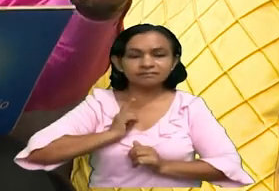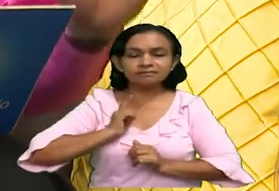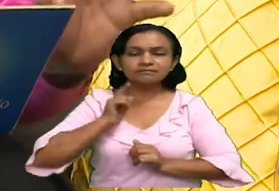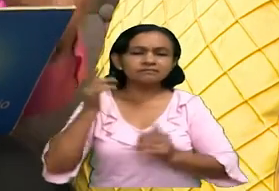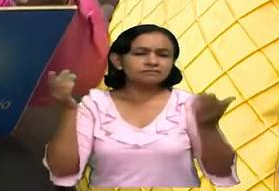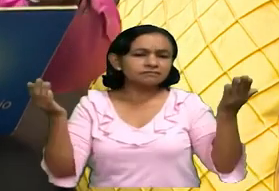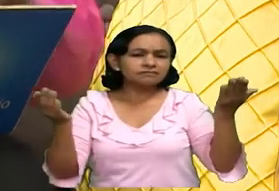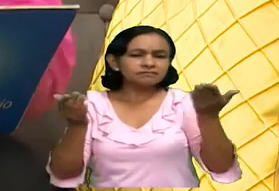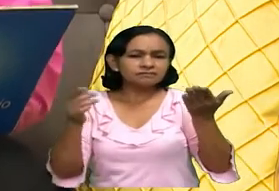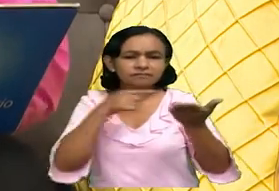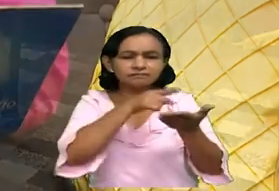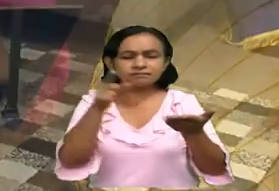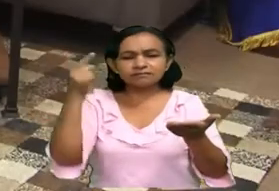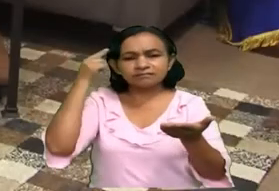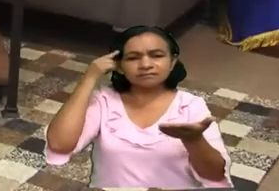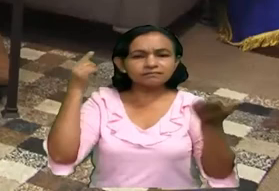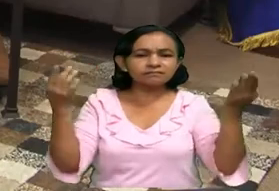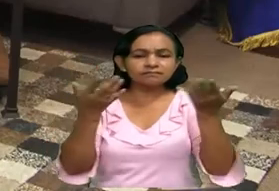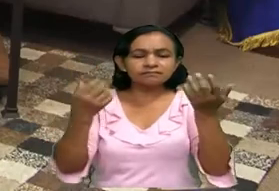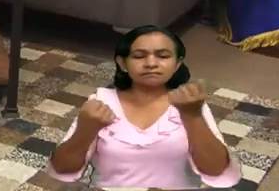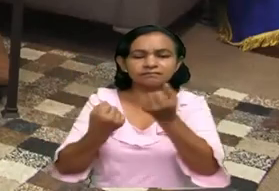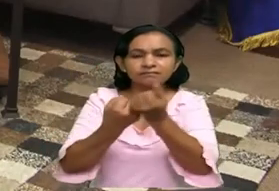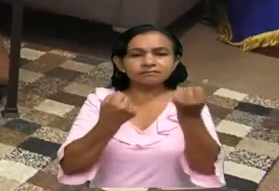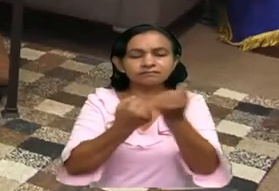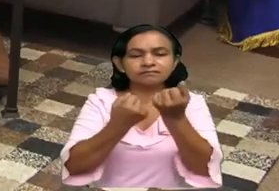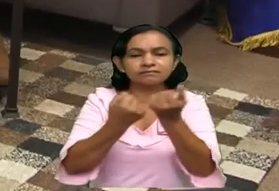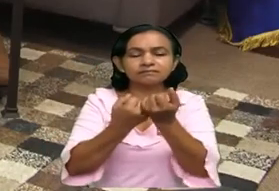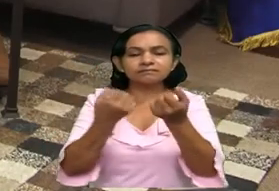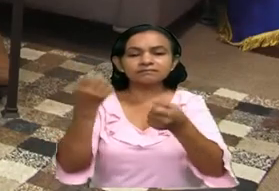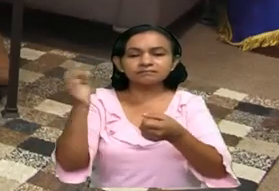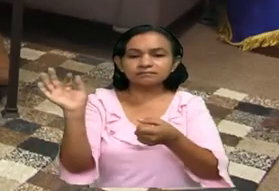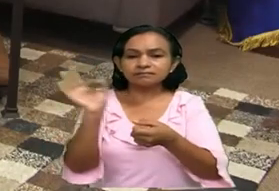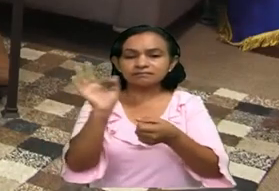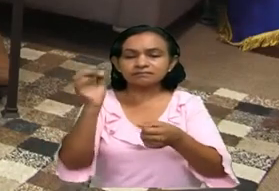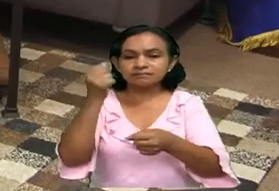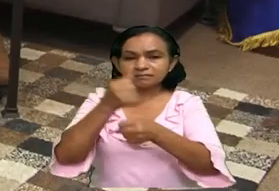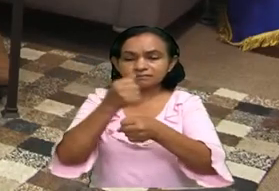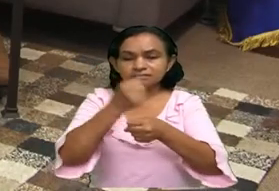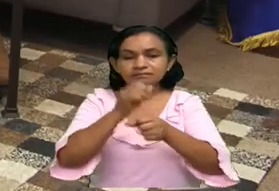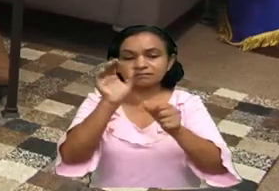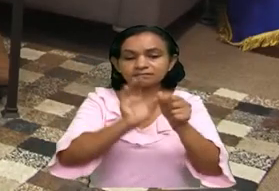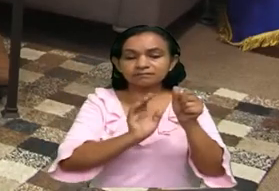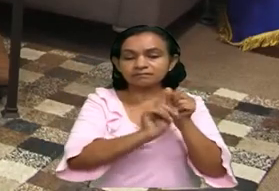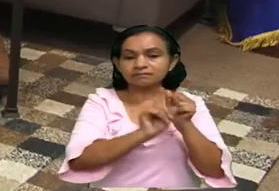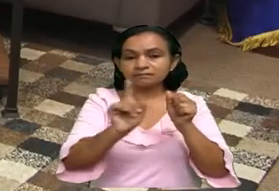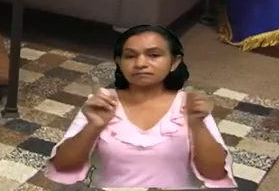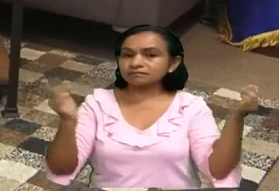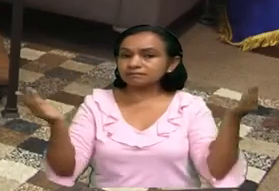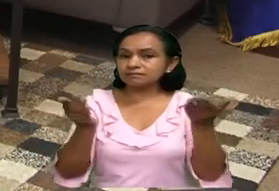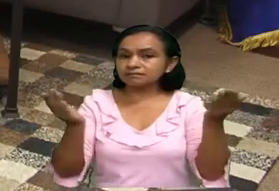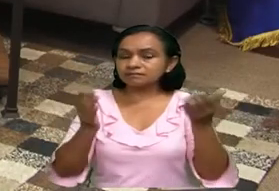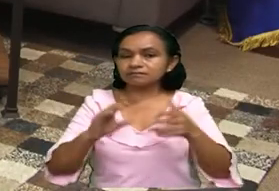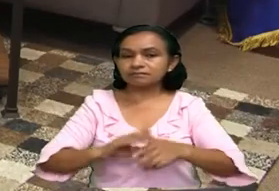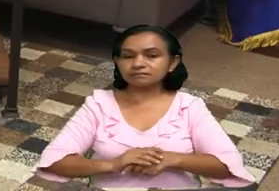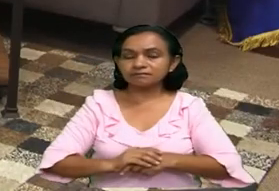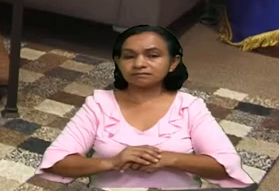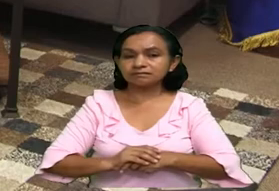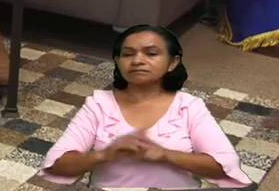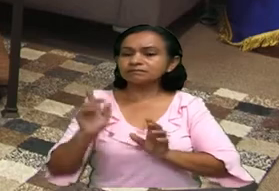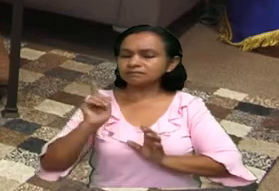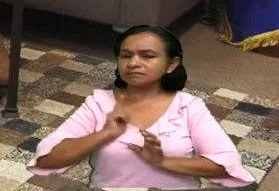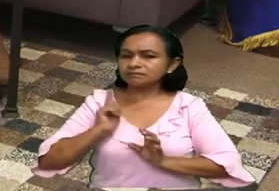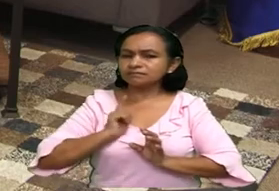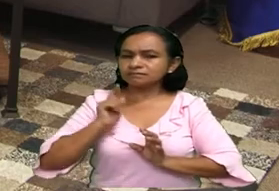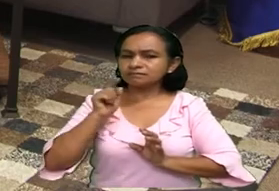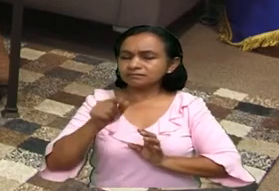y cómo van a apoyar, ¿no? Bueno, a partir de los ejes de trabajo, cada uno desde su posición, ¿no? Obviamente, la percepción que tienen